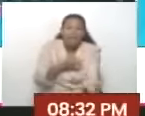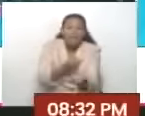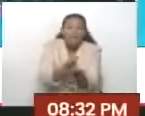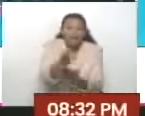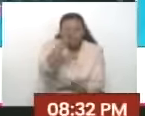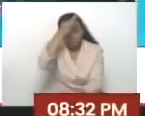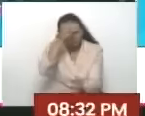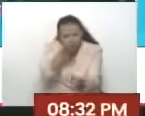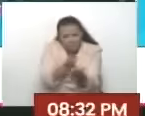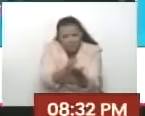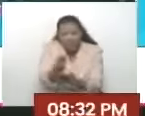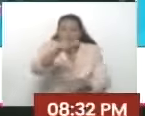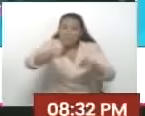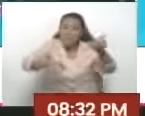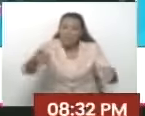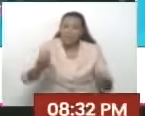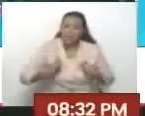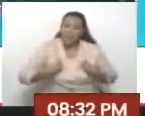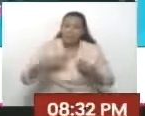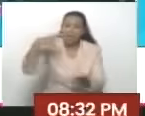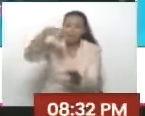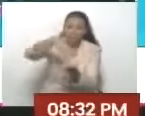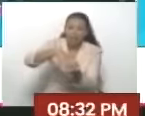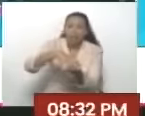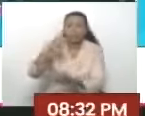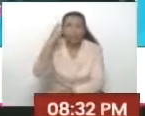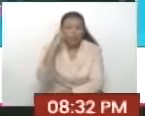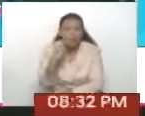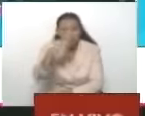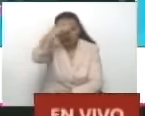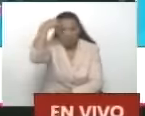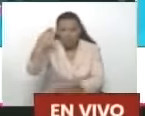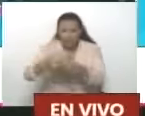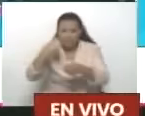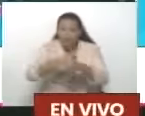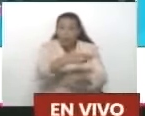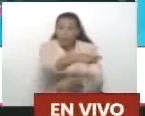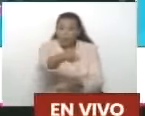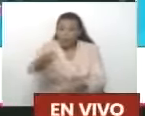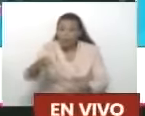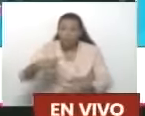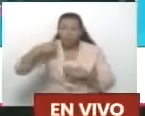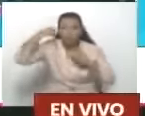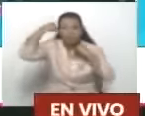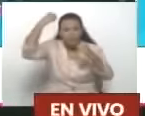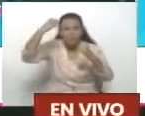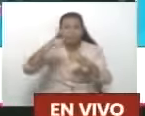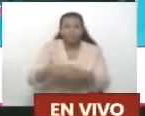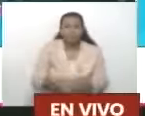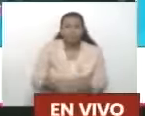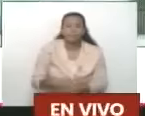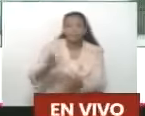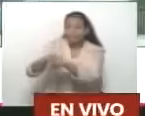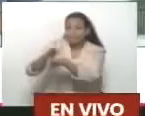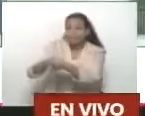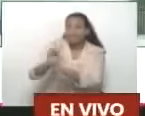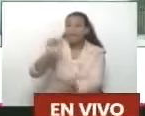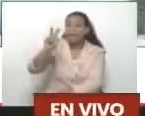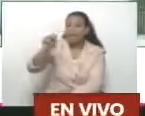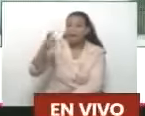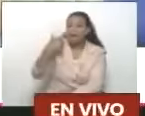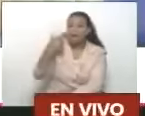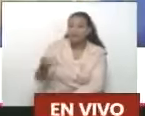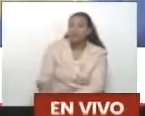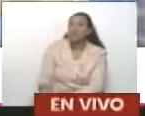fe en la gente, tengo fe en la clase obrera, tengo fe en ustedes, compatriota. Ángel, dime sí, algo.